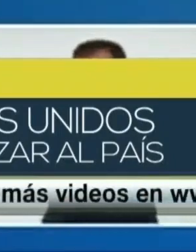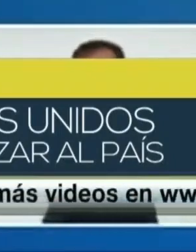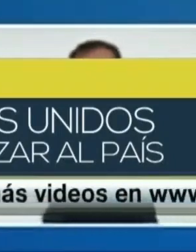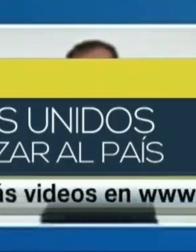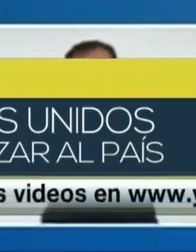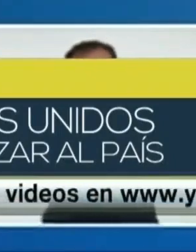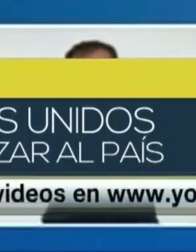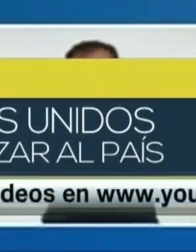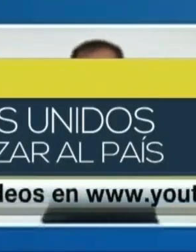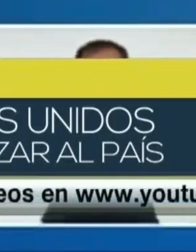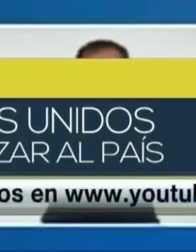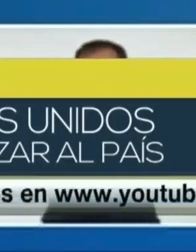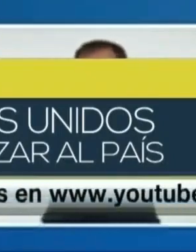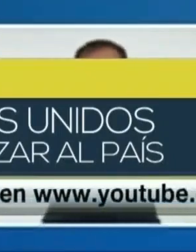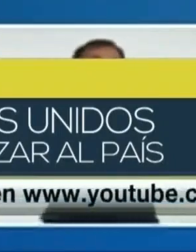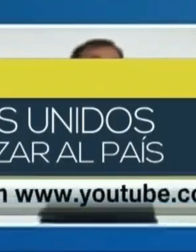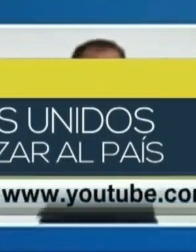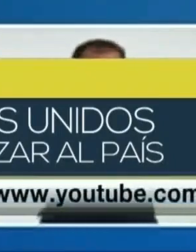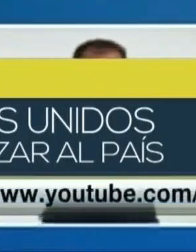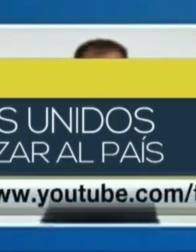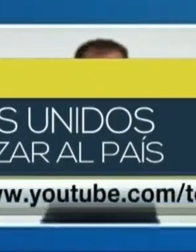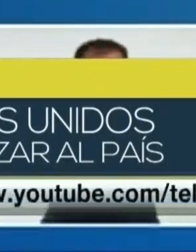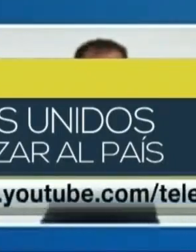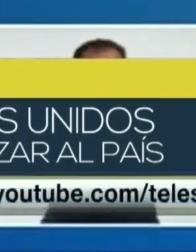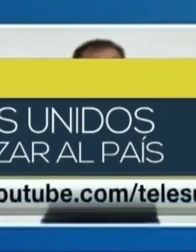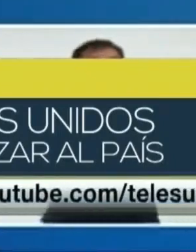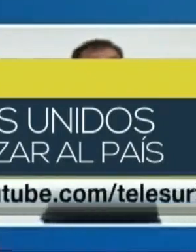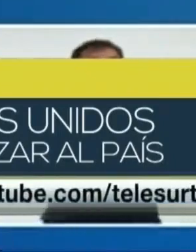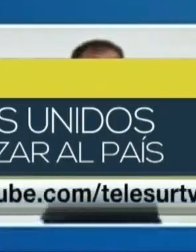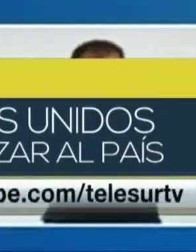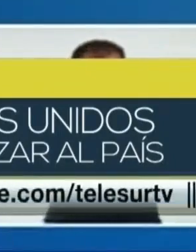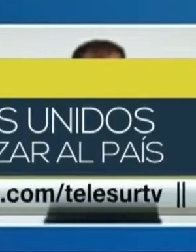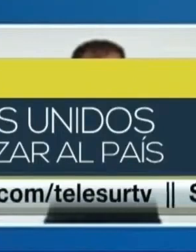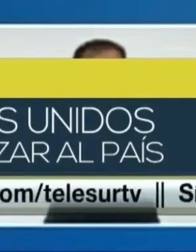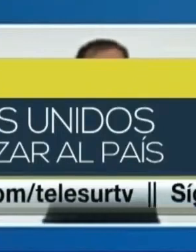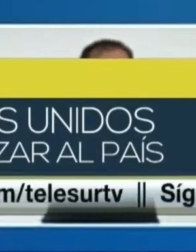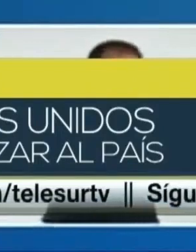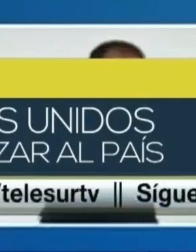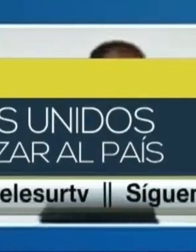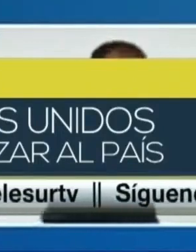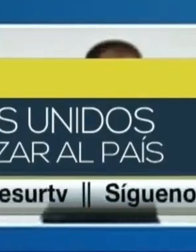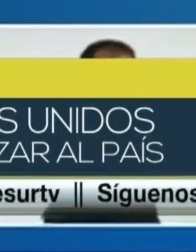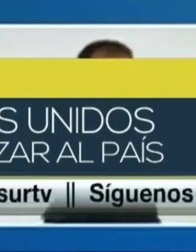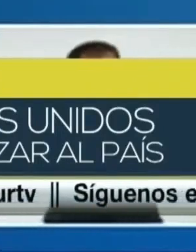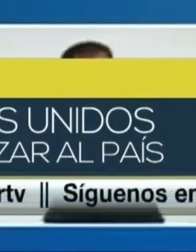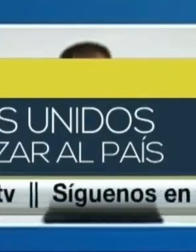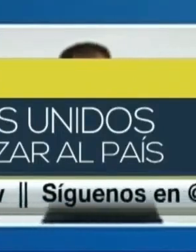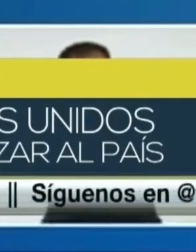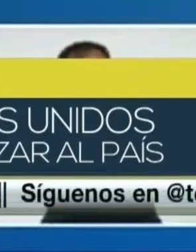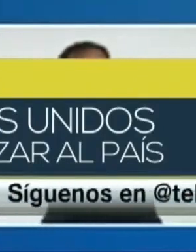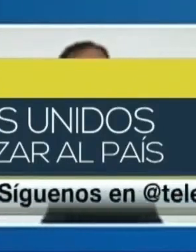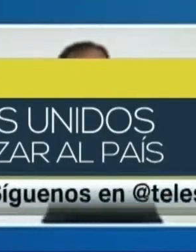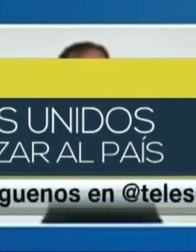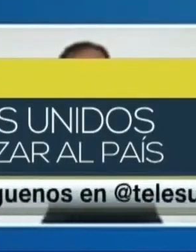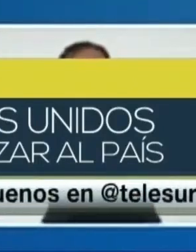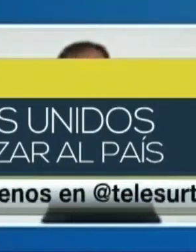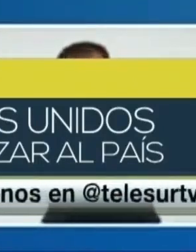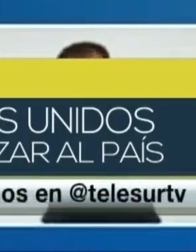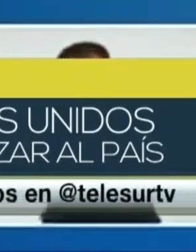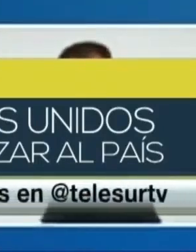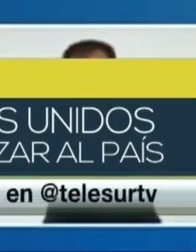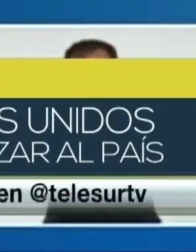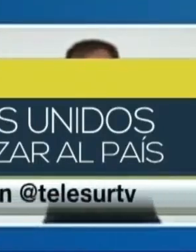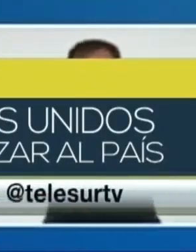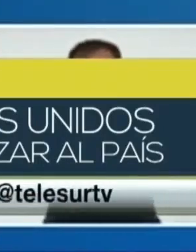Estados Latinoamericanos y Caribeños y estoy convencido de que esta tentativa del gobierno de los